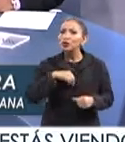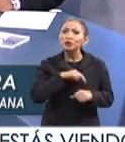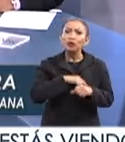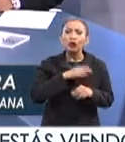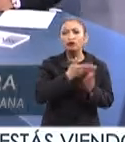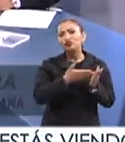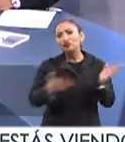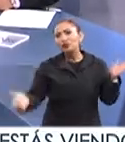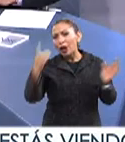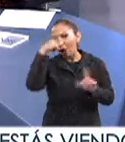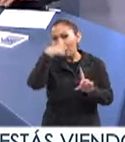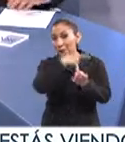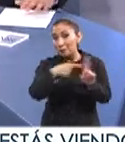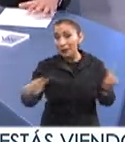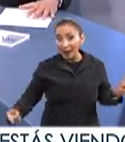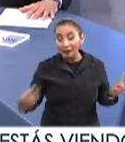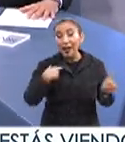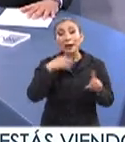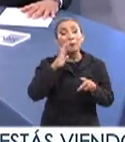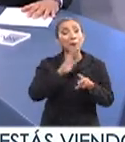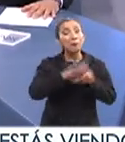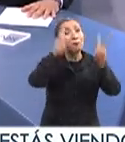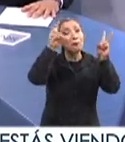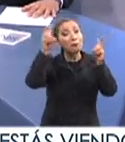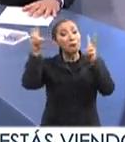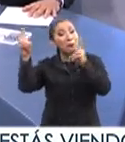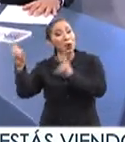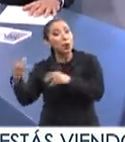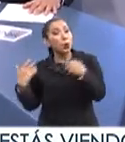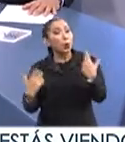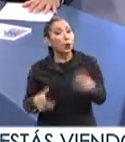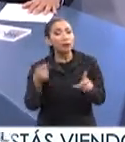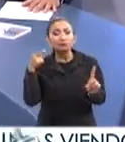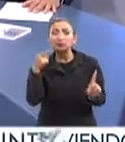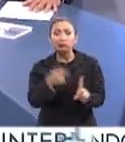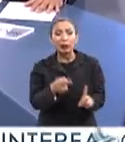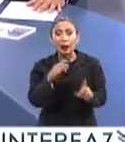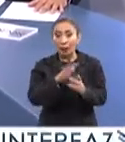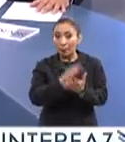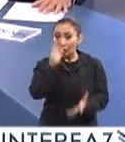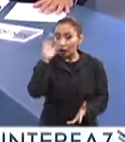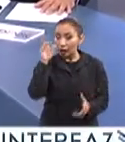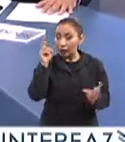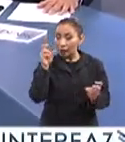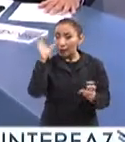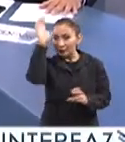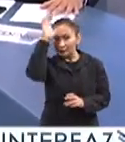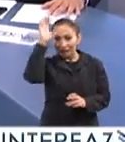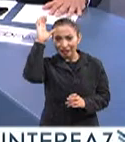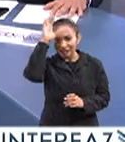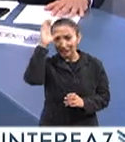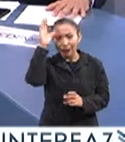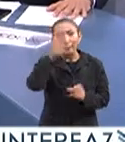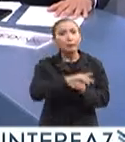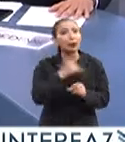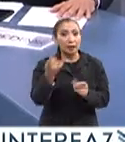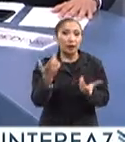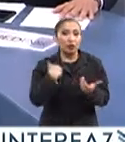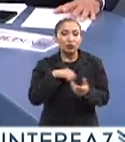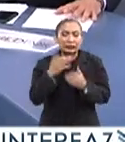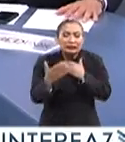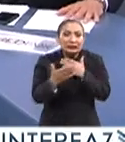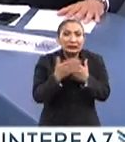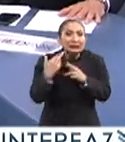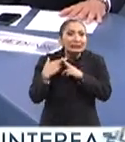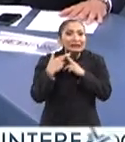nosotros en la próxima hora y media, donde tendremos un programa dedicado en mayor medida a la ciencia, porque pues estamos muy